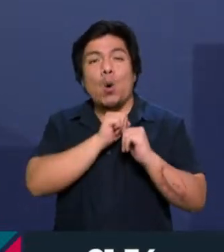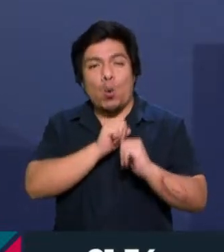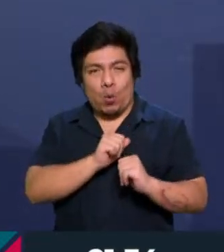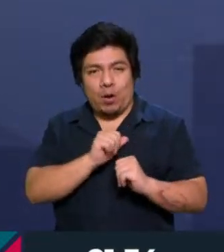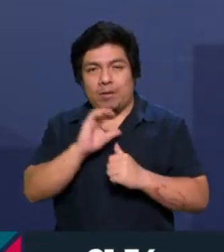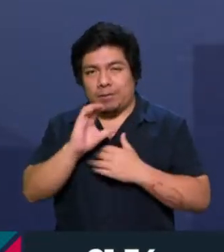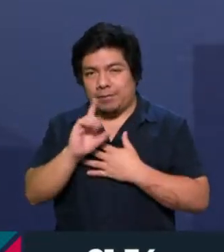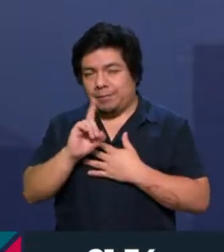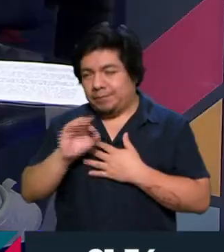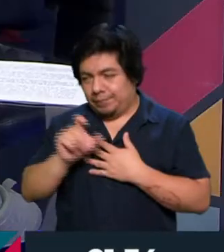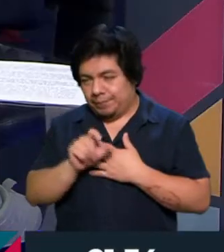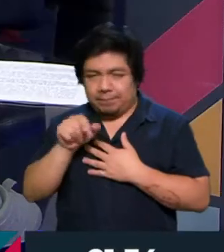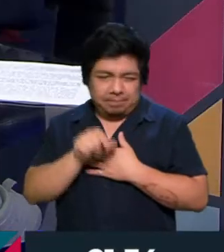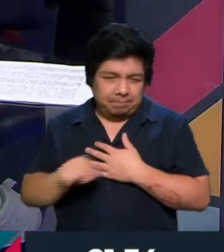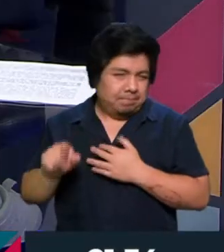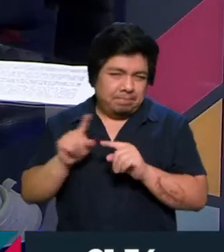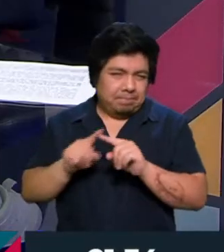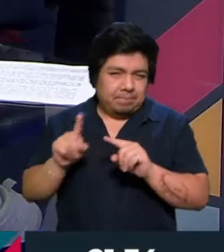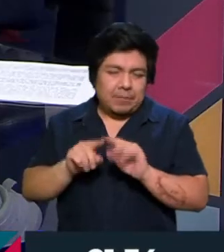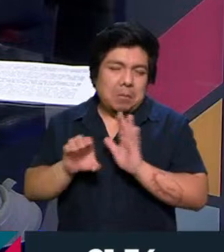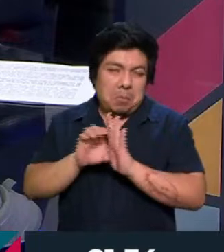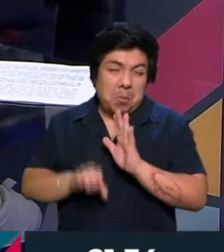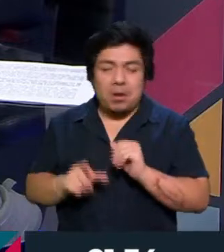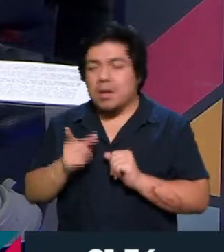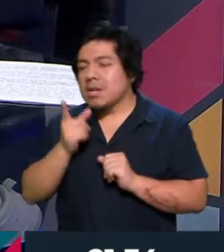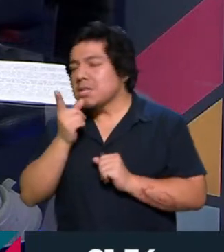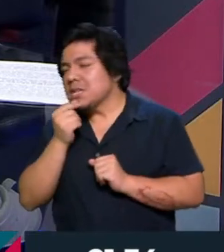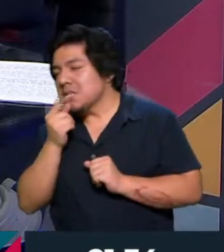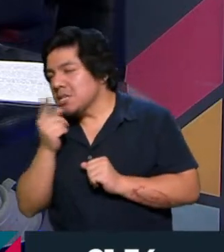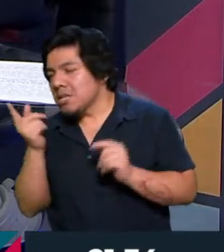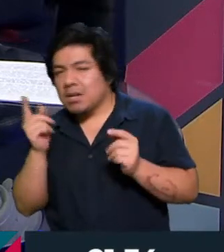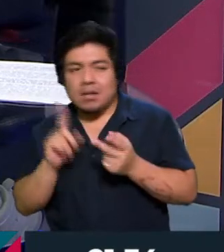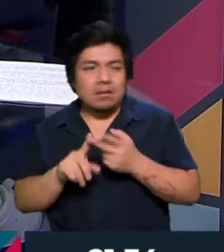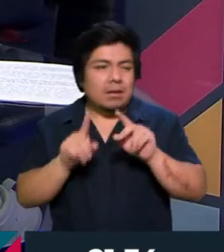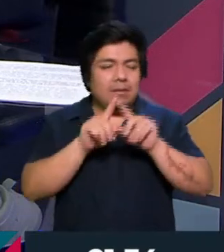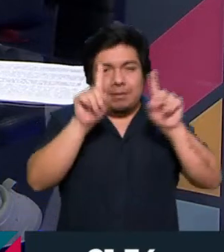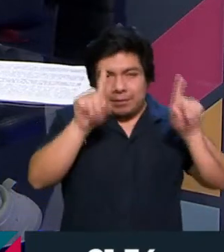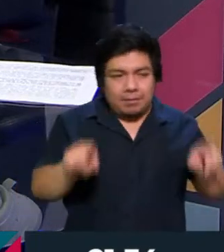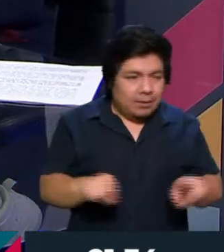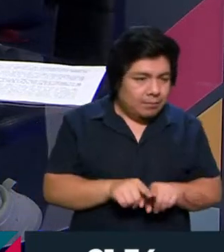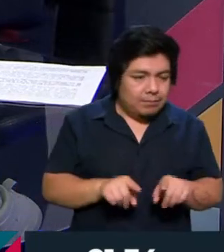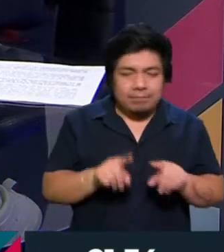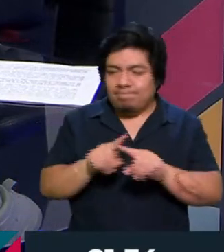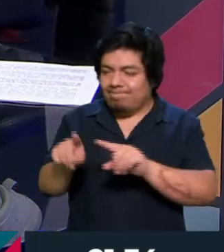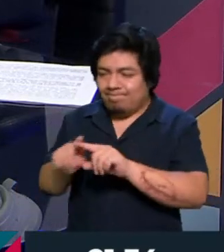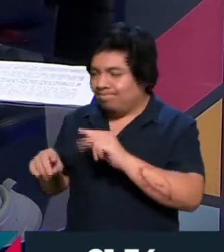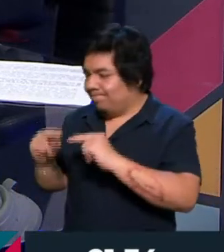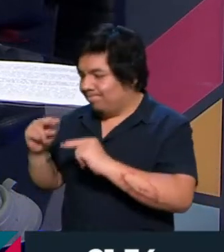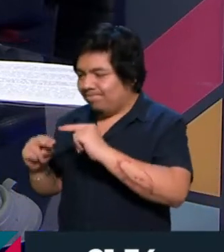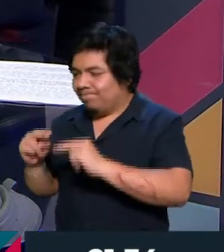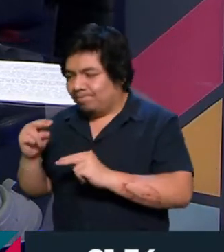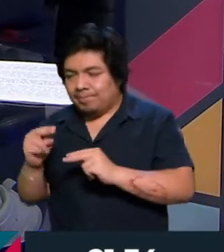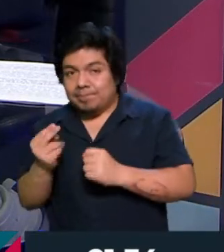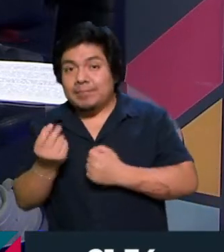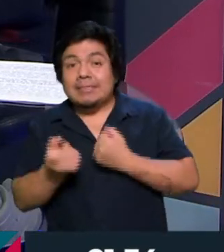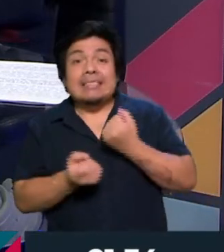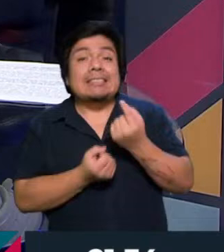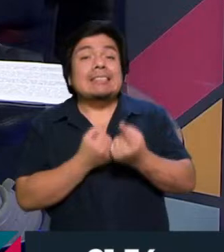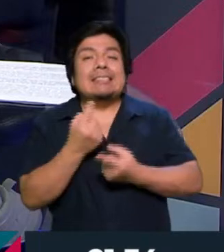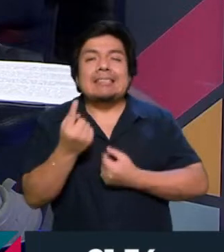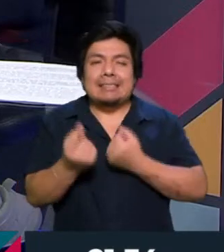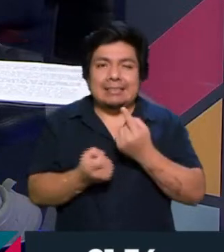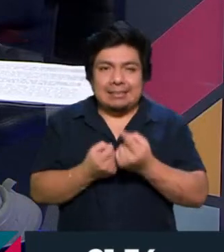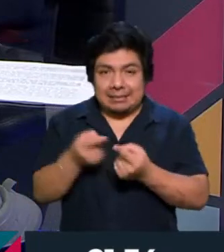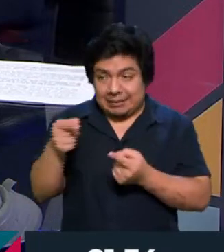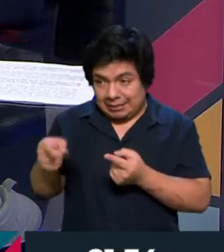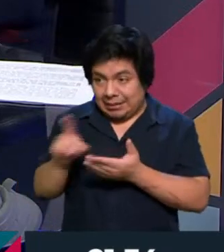ciudad, de cual pues un policía puede ser alguien, funcionario de ventanilla, pues, ¿no? De muchos niveles, quienes podrían ser quienes